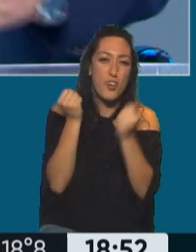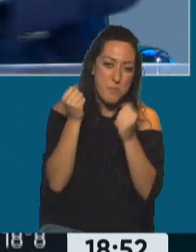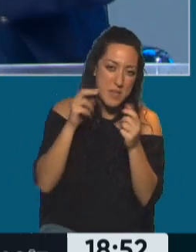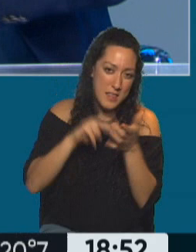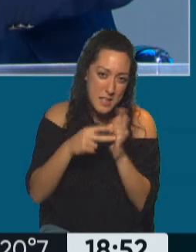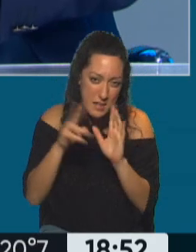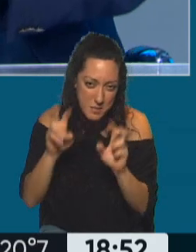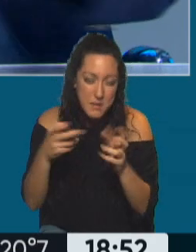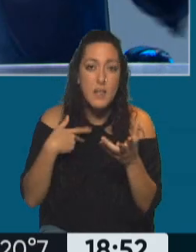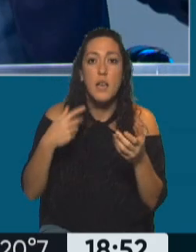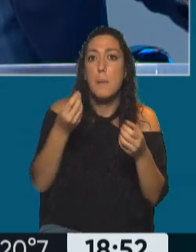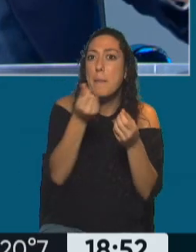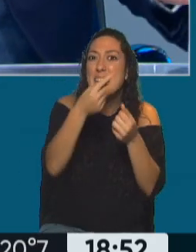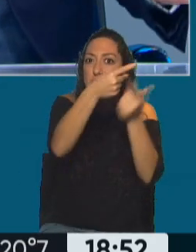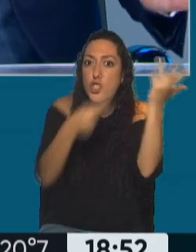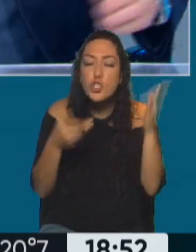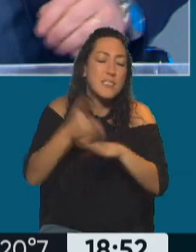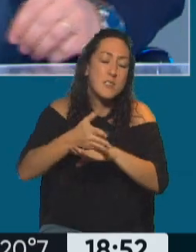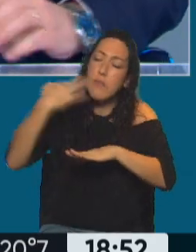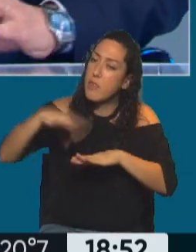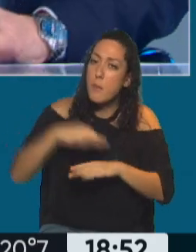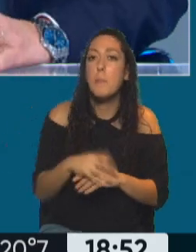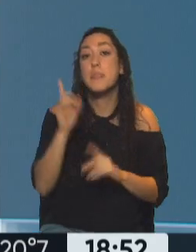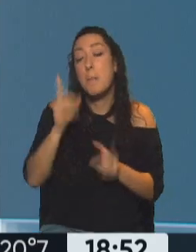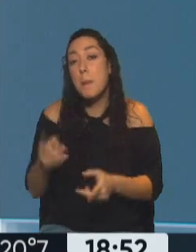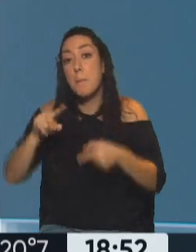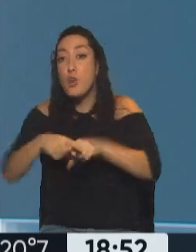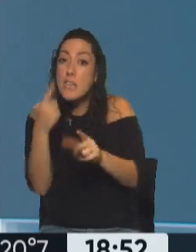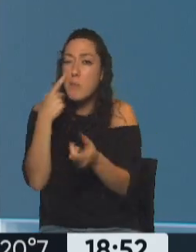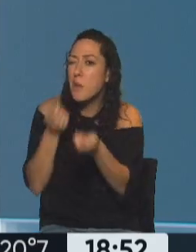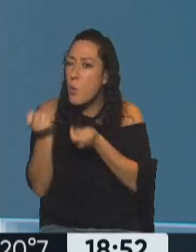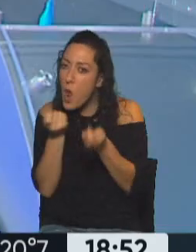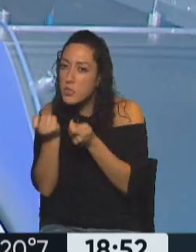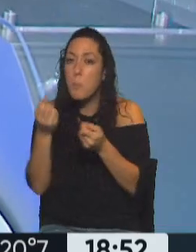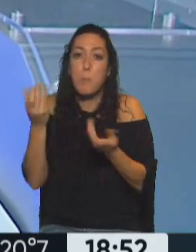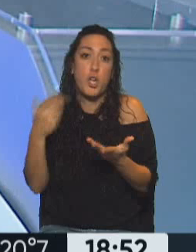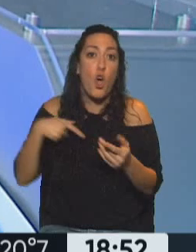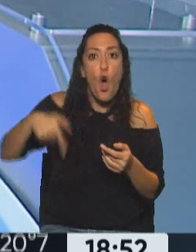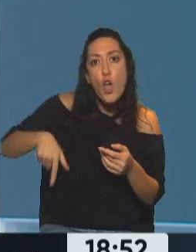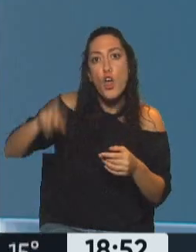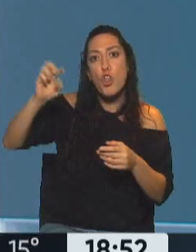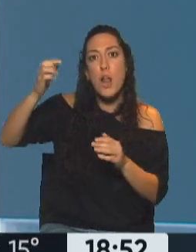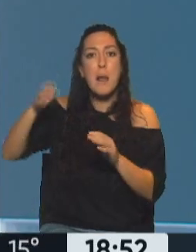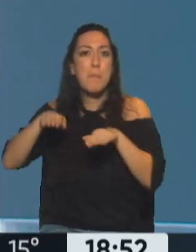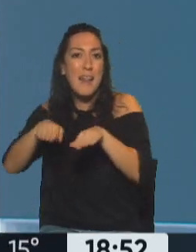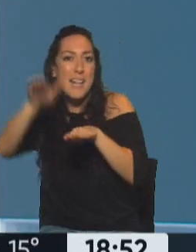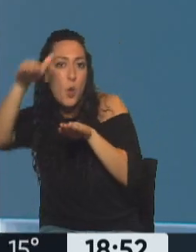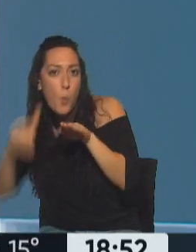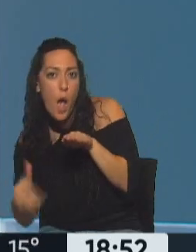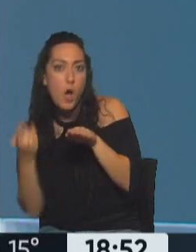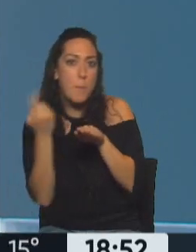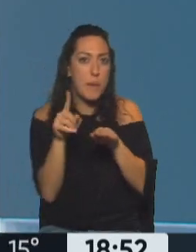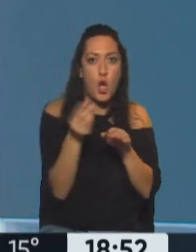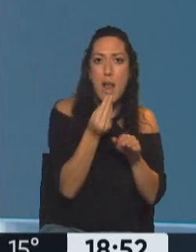tema de hay un conjunto de precios que tienen que ser aquí pero también hay especulación política paralela bajando y no están bajando los precios